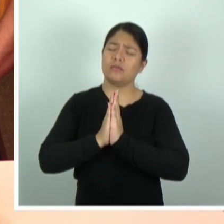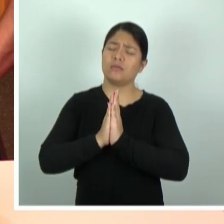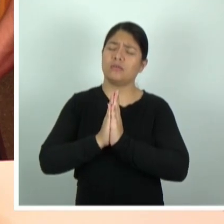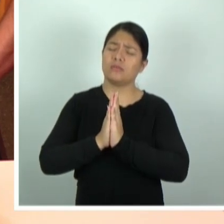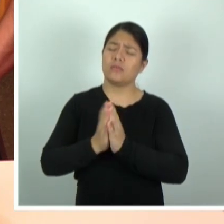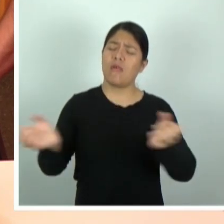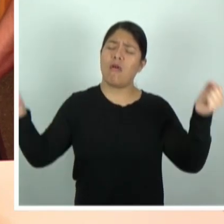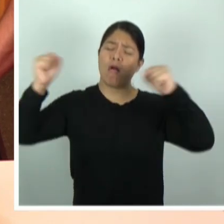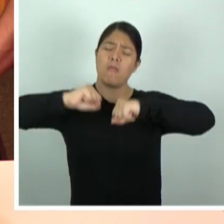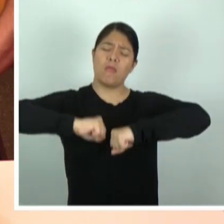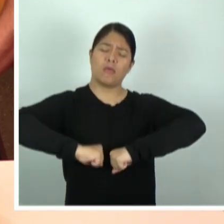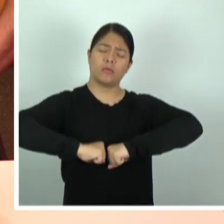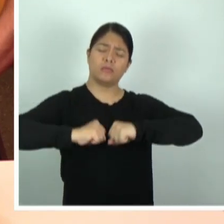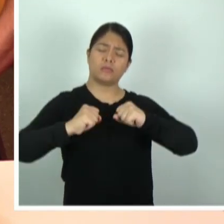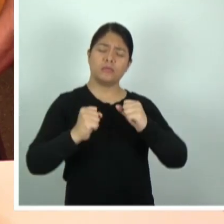Amén.